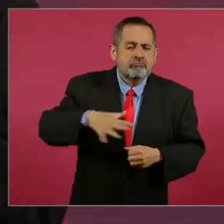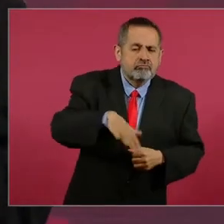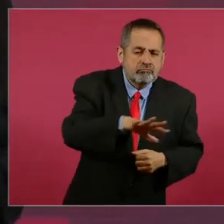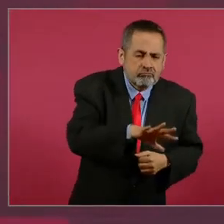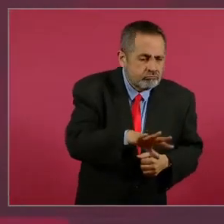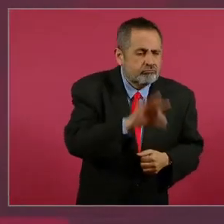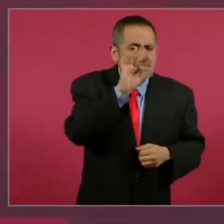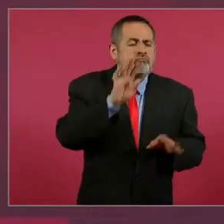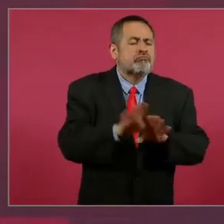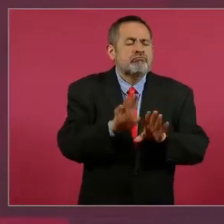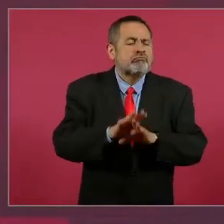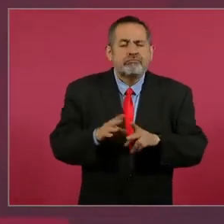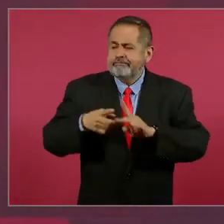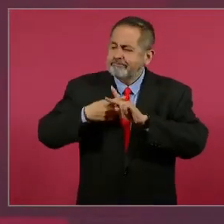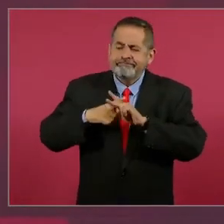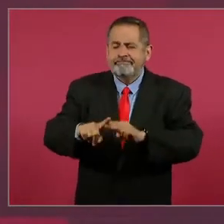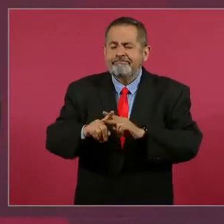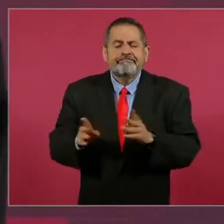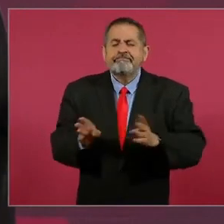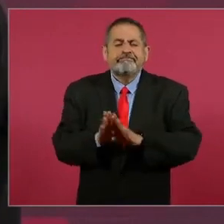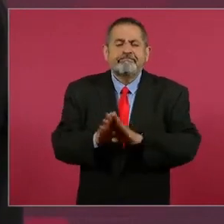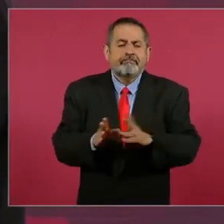se partió